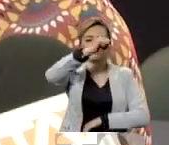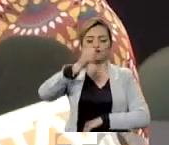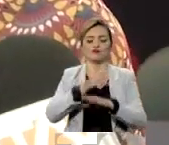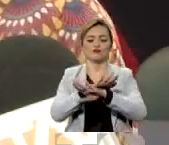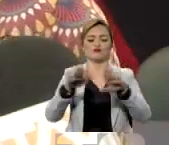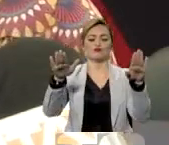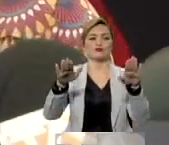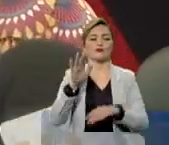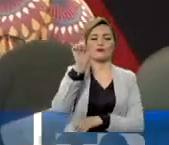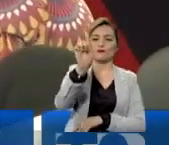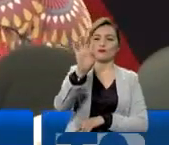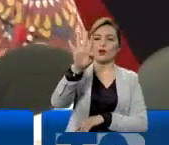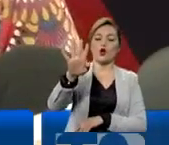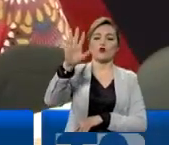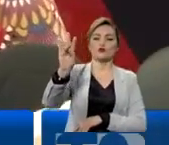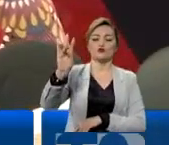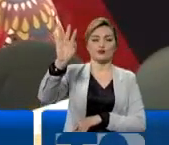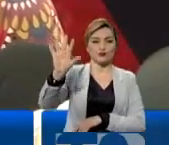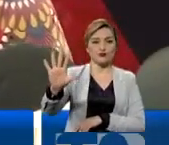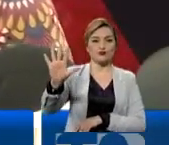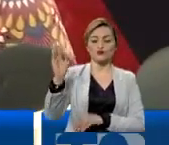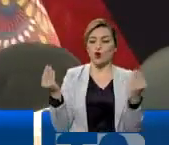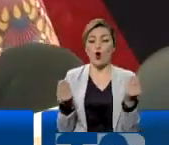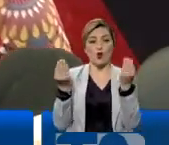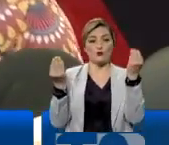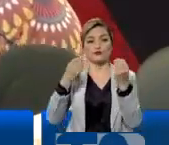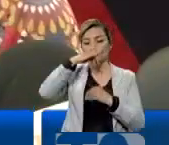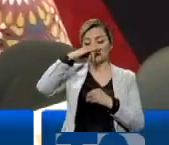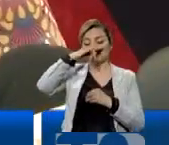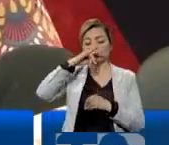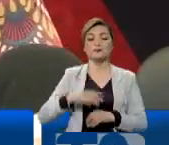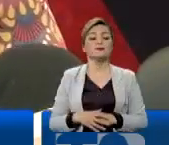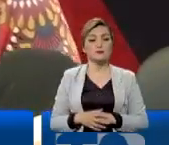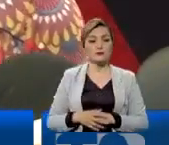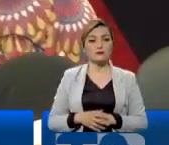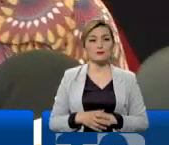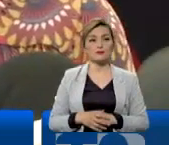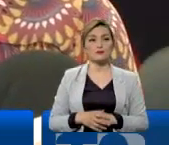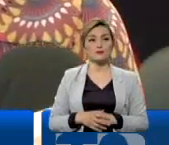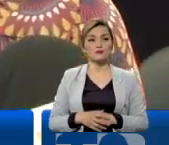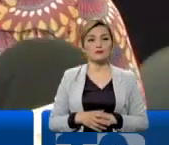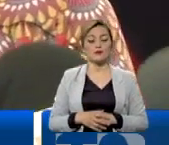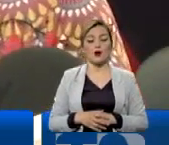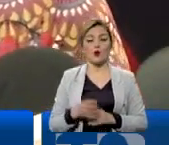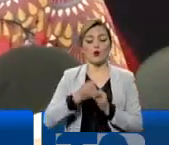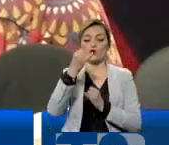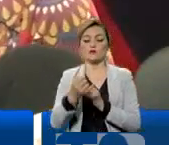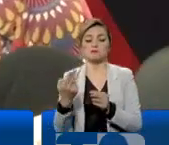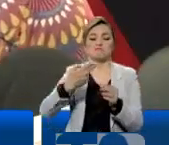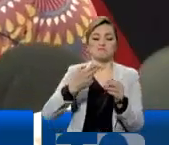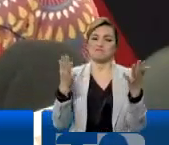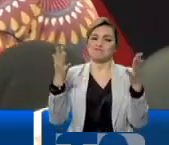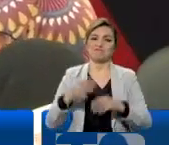escolar anterior con 1.475 jóvenes, niños, que no entregaron el portafolio, lo que quiere decir